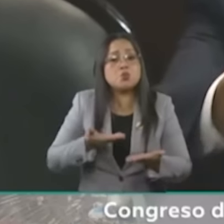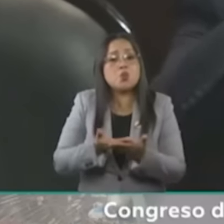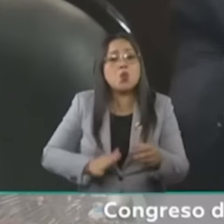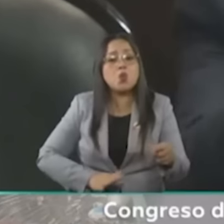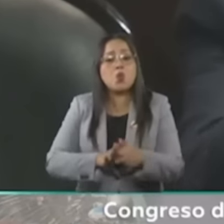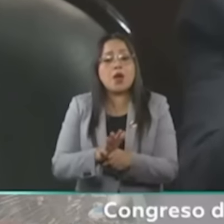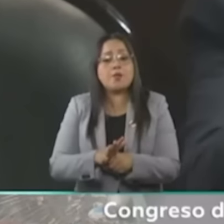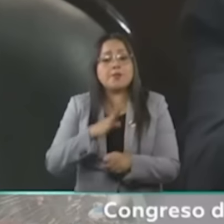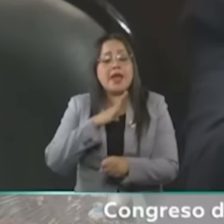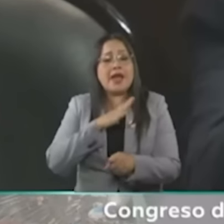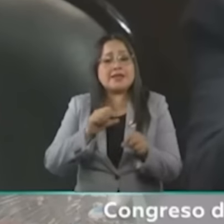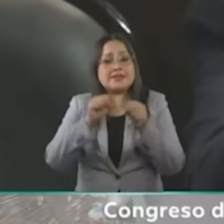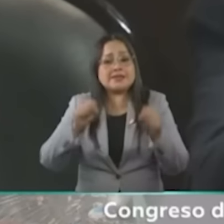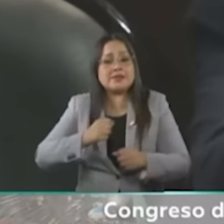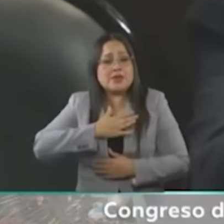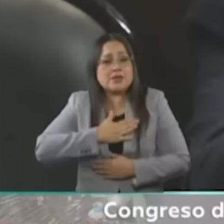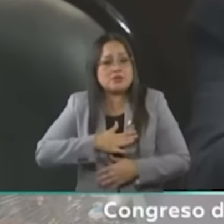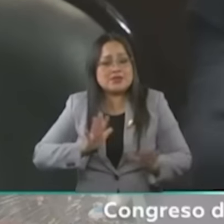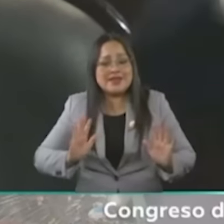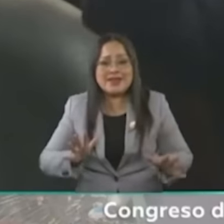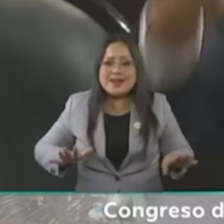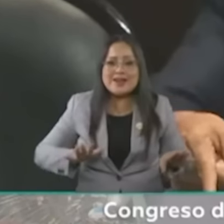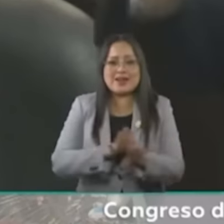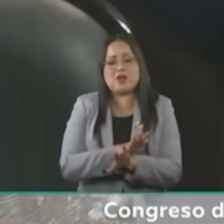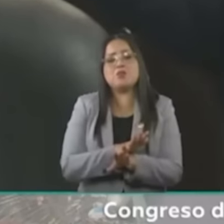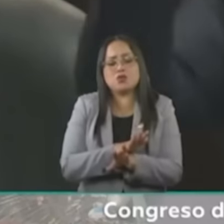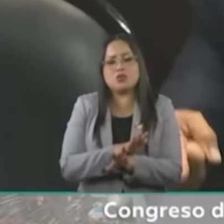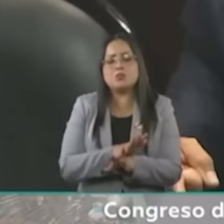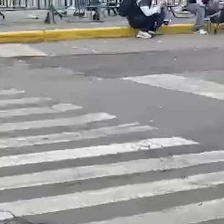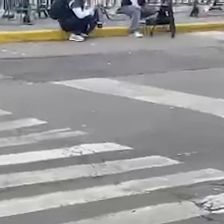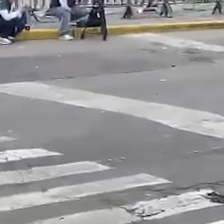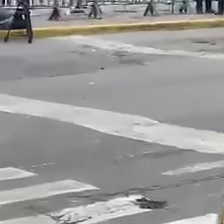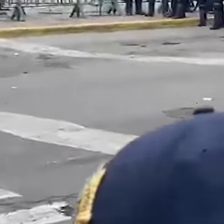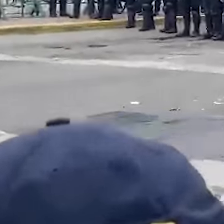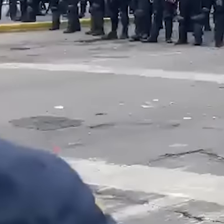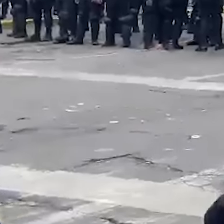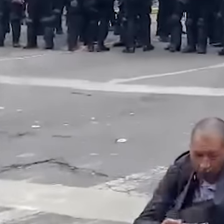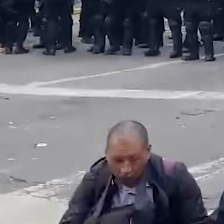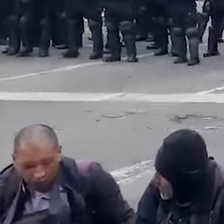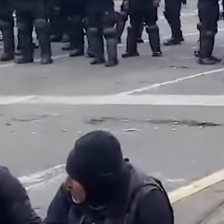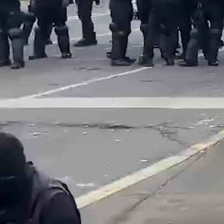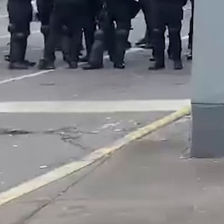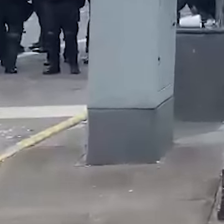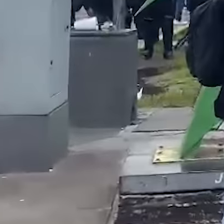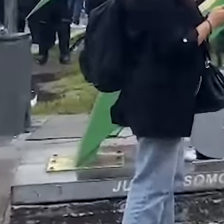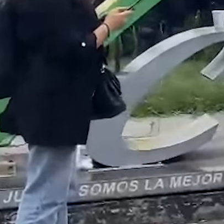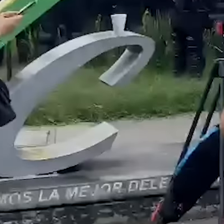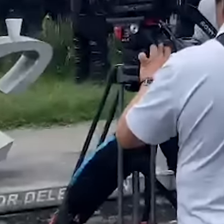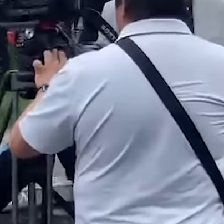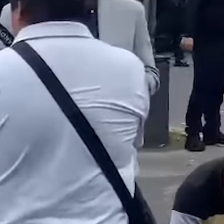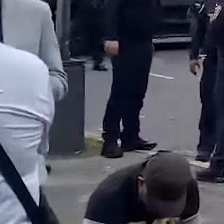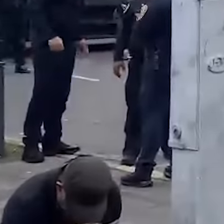cambiar el sistema de justicia y lo vamos a lograr. Previo a la llegada de la presidenta Sheinbaum y